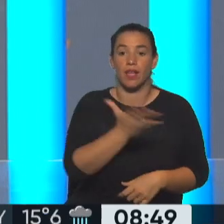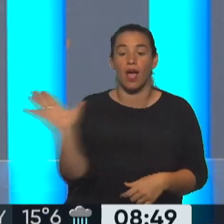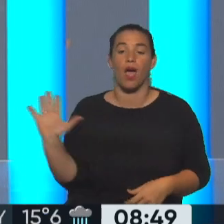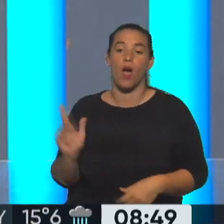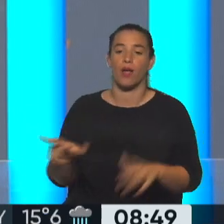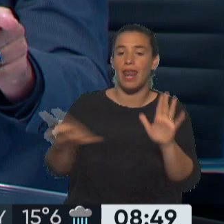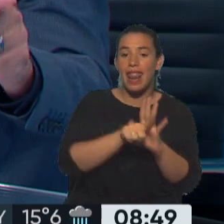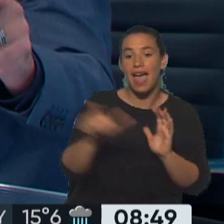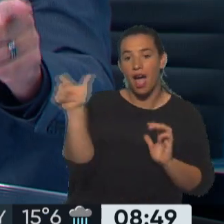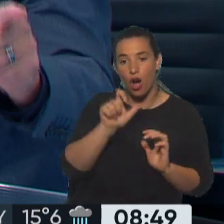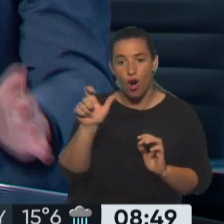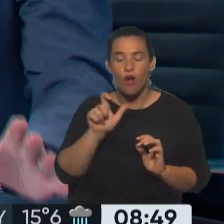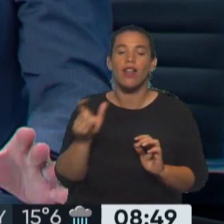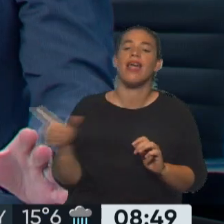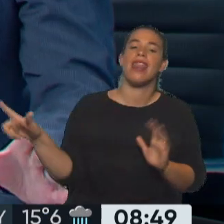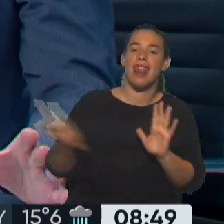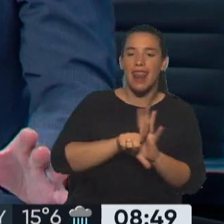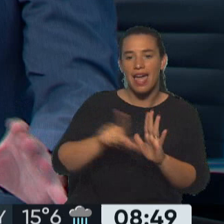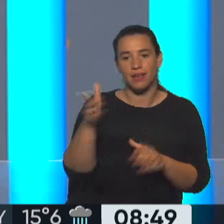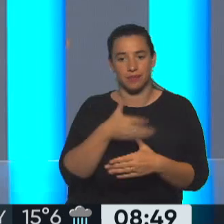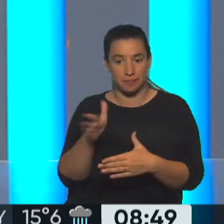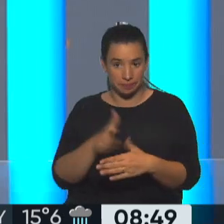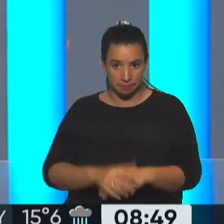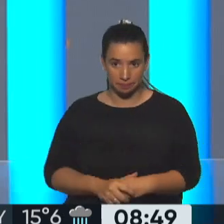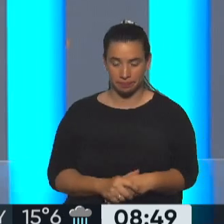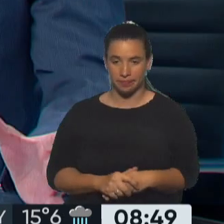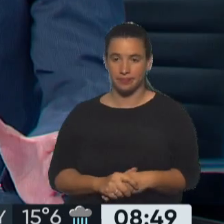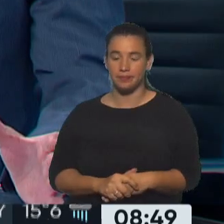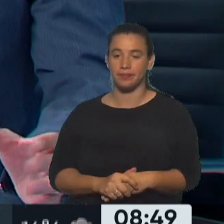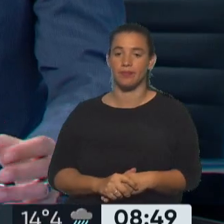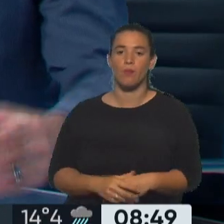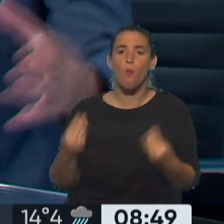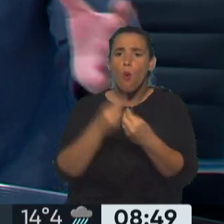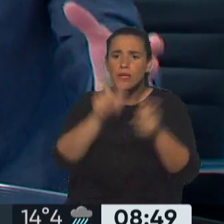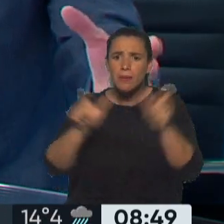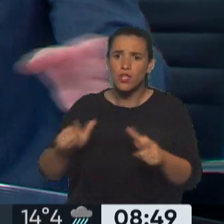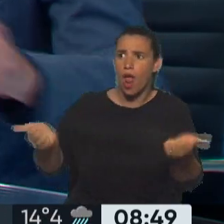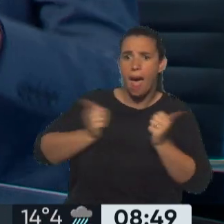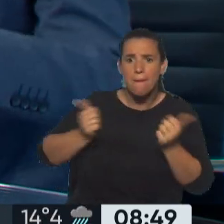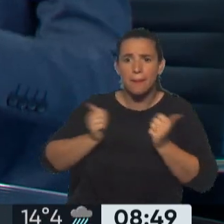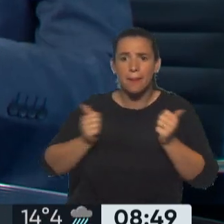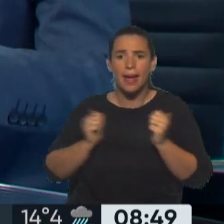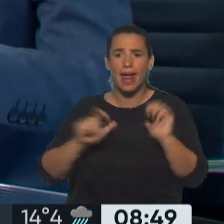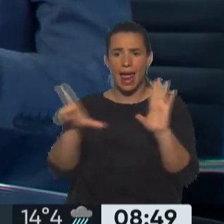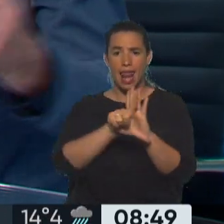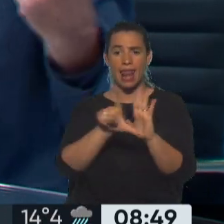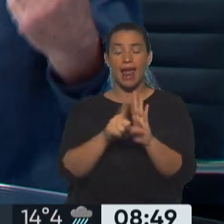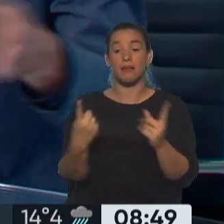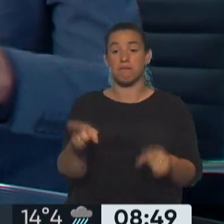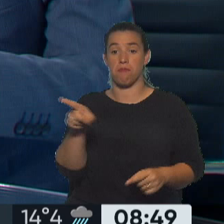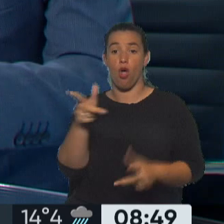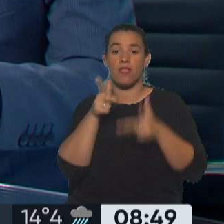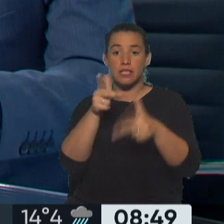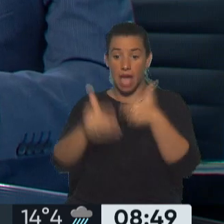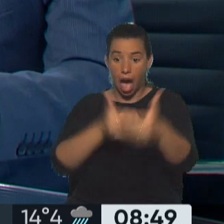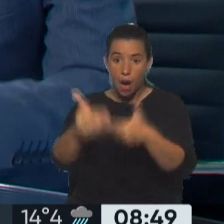Bueno, la cuestión de moratoria es la jubilatoria, ¿verdad? Sí, claro. Claro, que mucha gente lo está esperando. Como bien decís, avanzó este proyecto en el Senado,